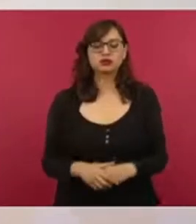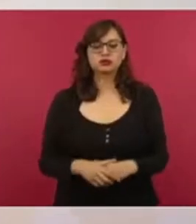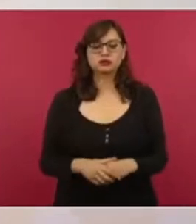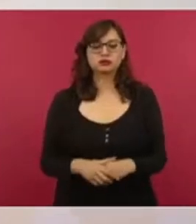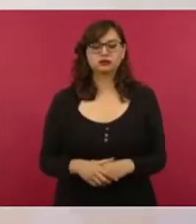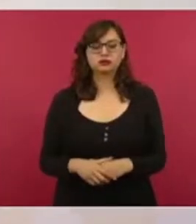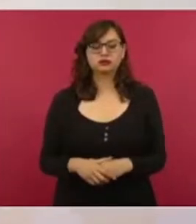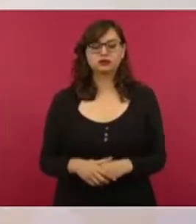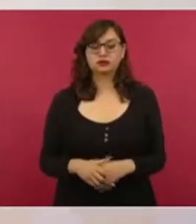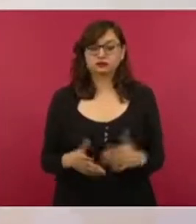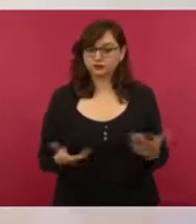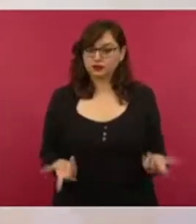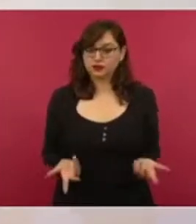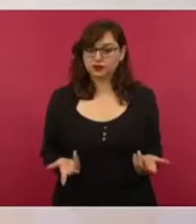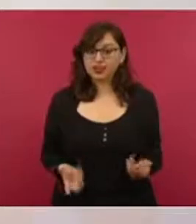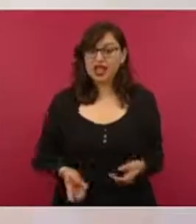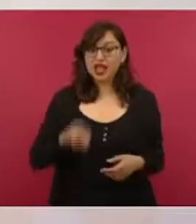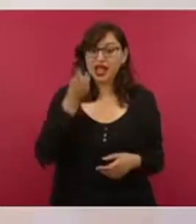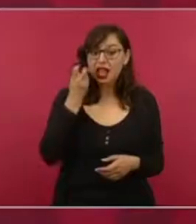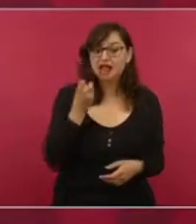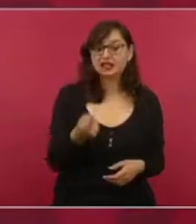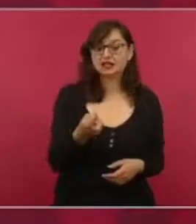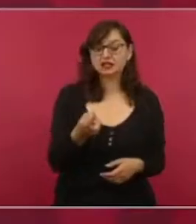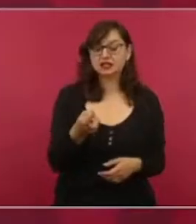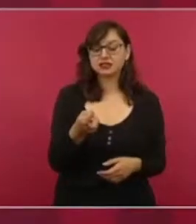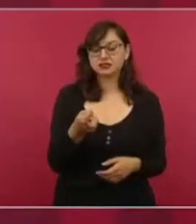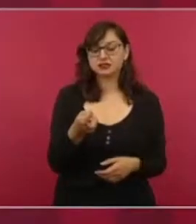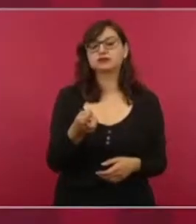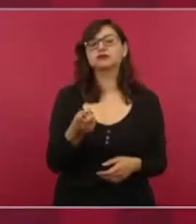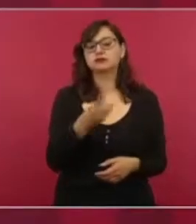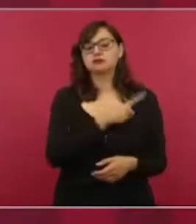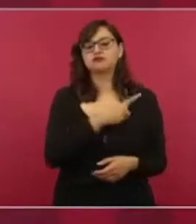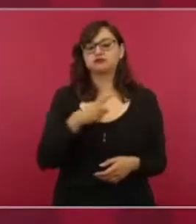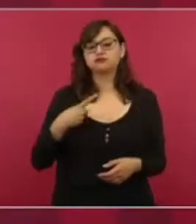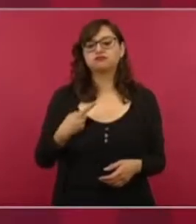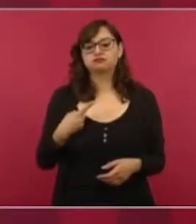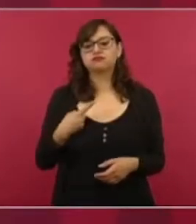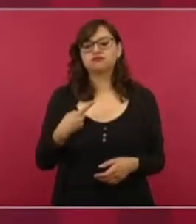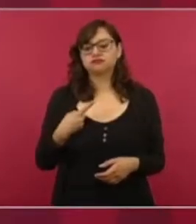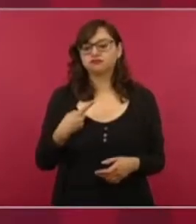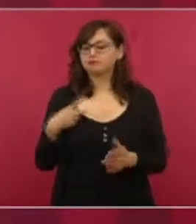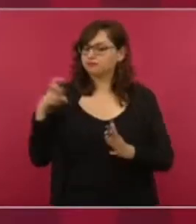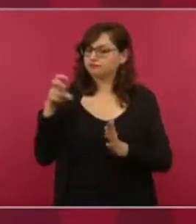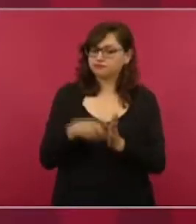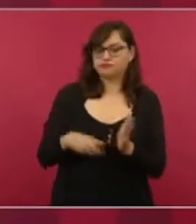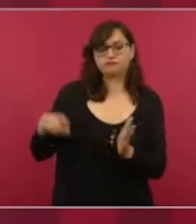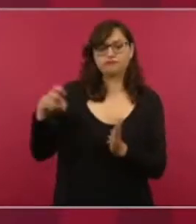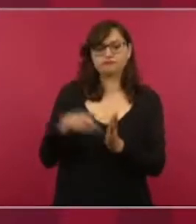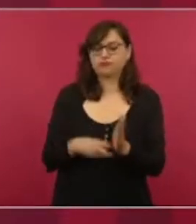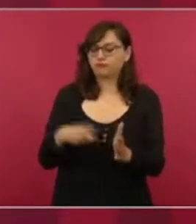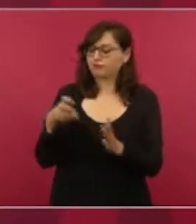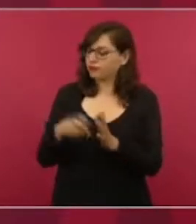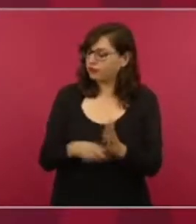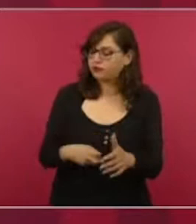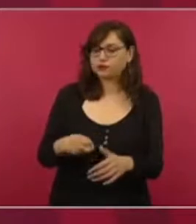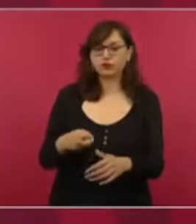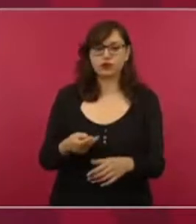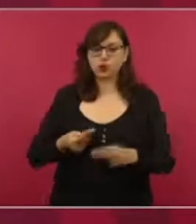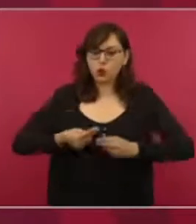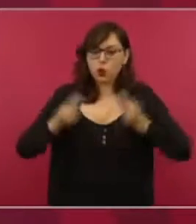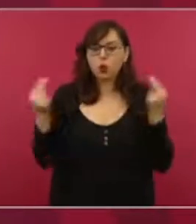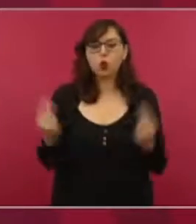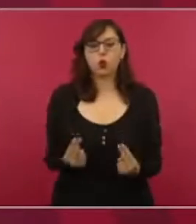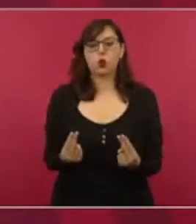Eso es lo que se tiene que resolver ahora, pero